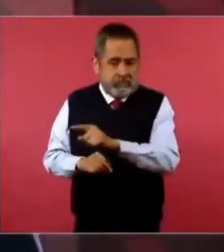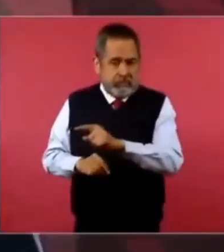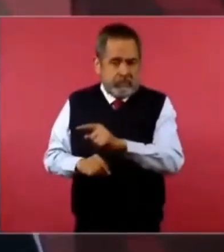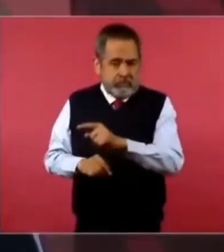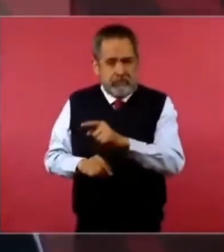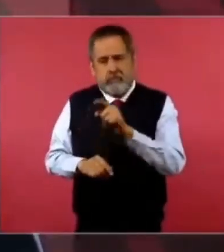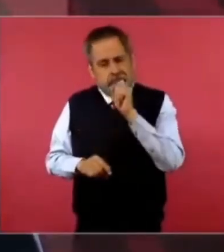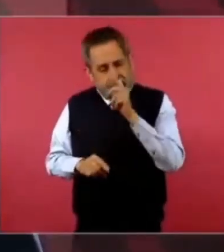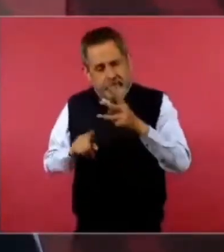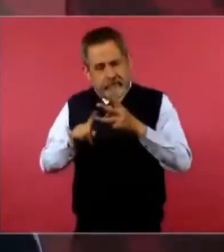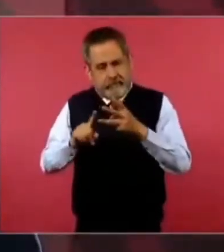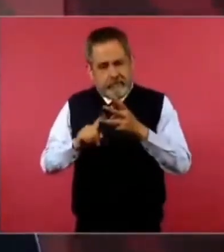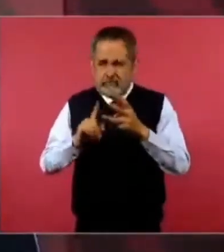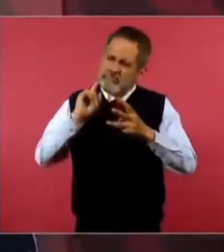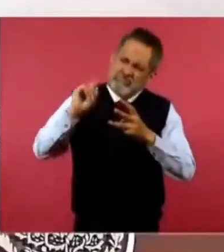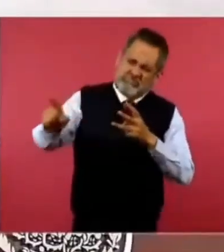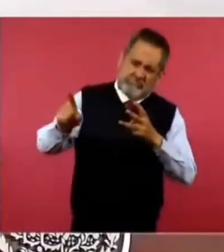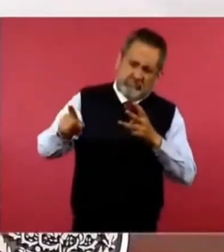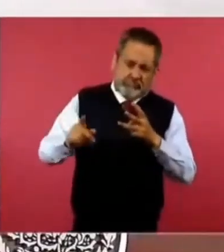también como consigna.